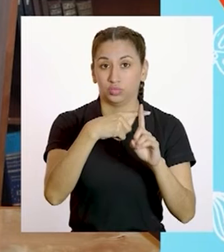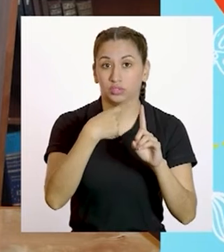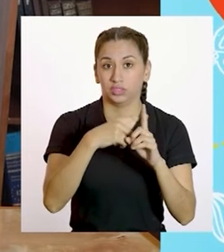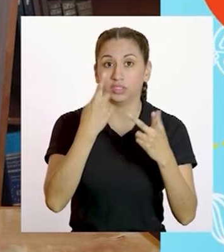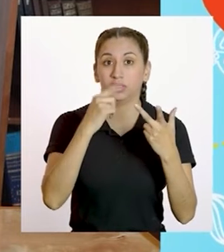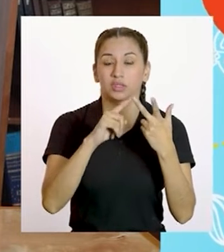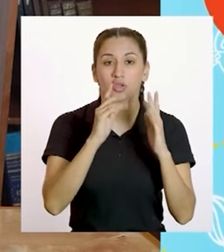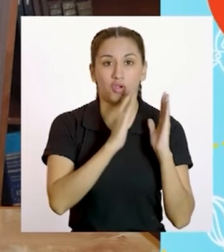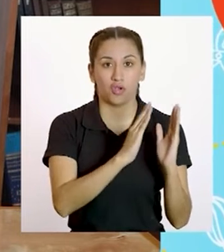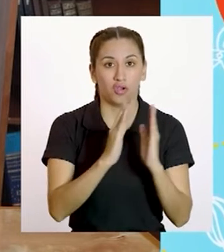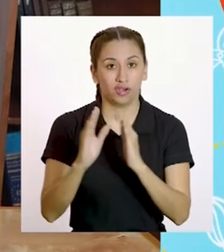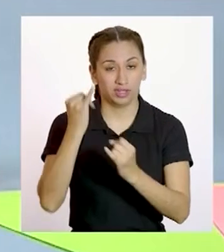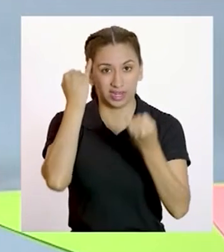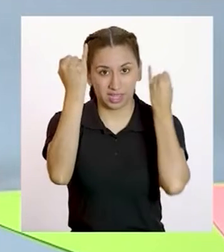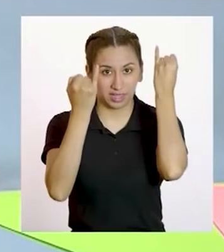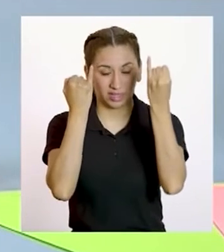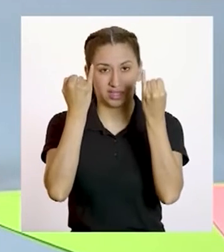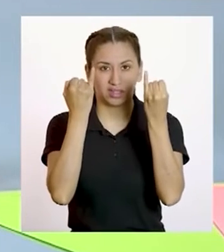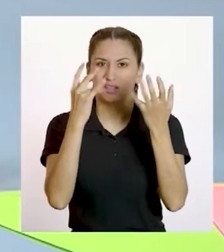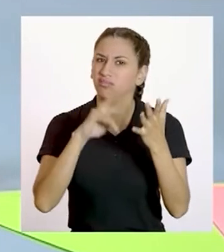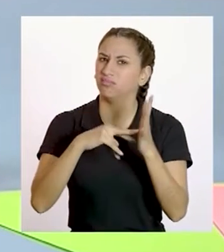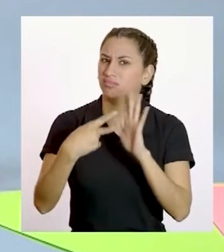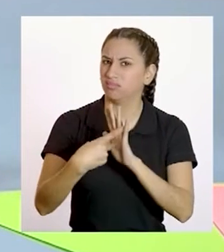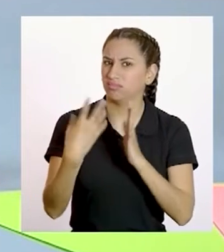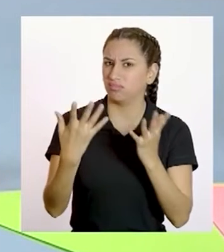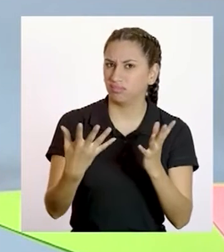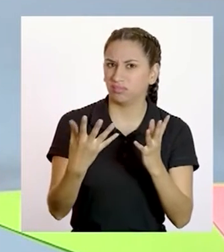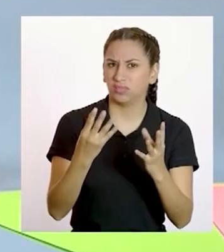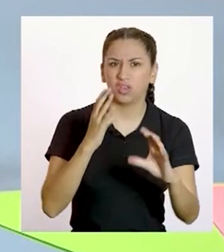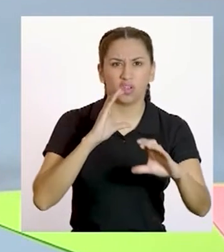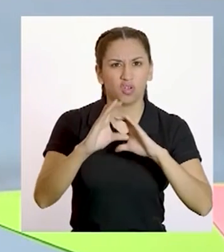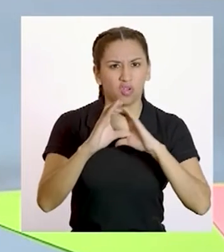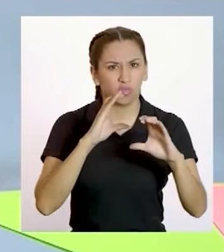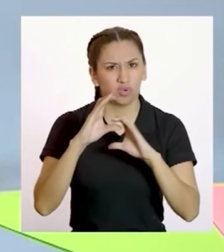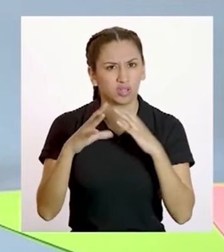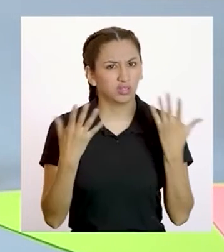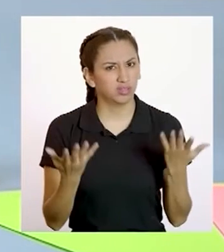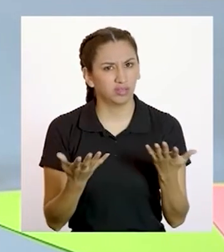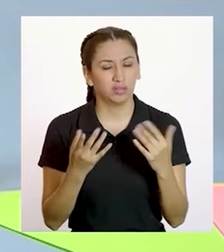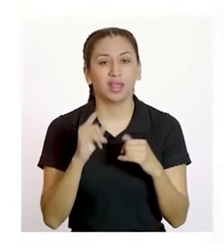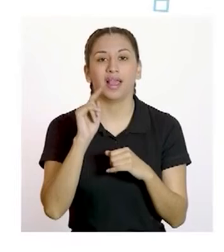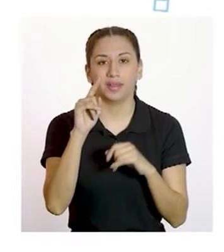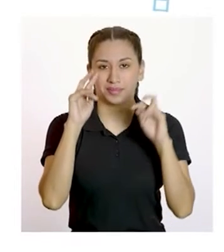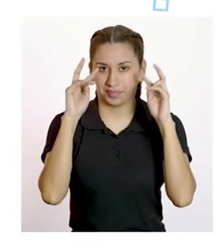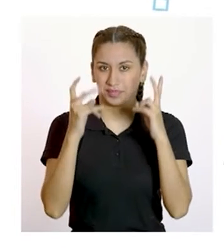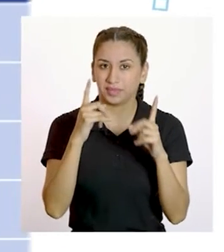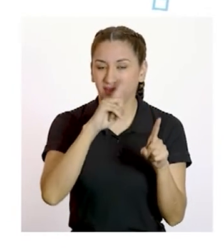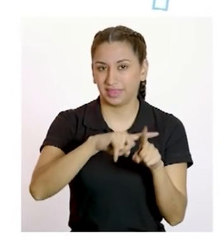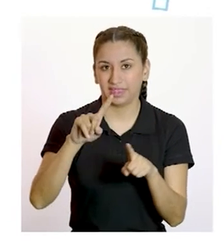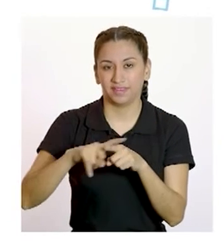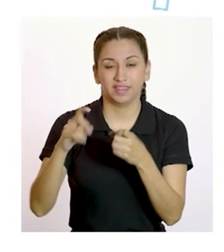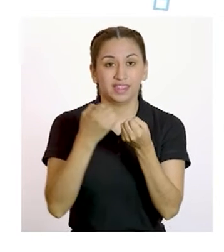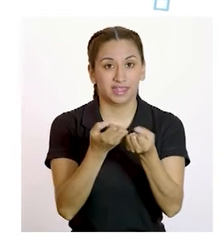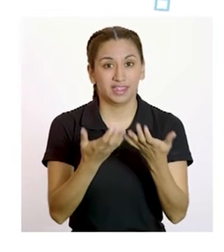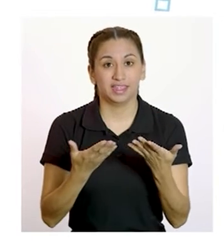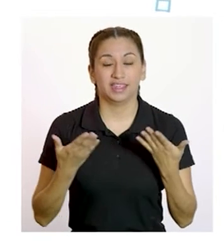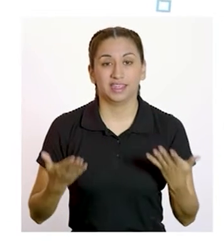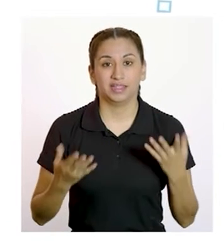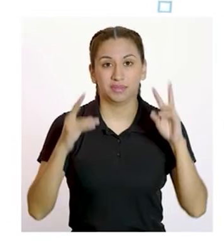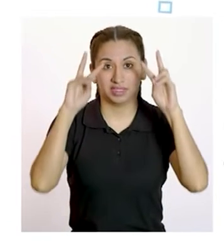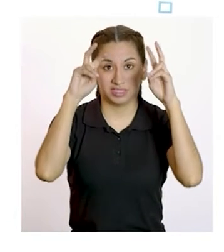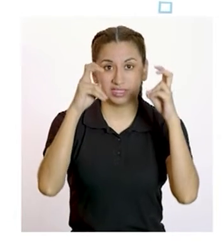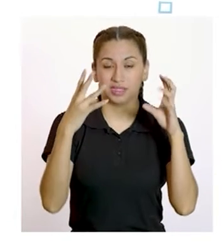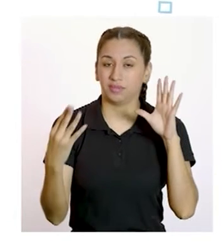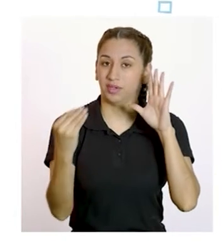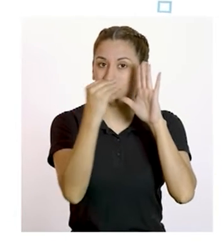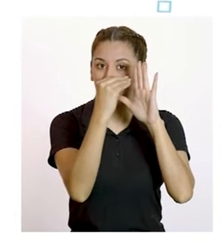comunicativa y organizar las ideas. ¿A qué se refiere con la situación comunicativa? Nos referimos a los diferentes elementos